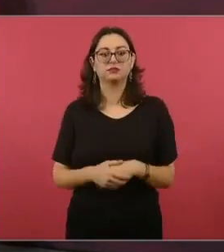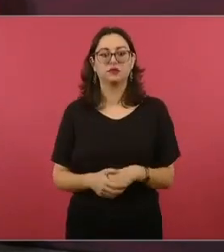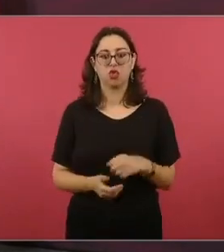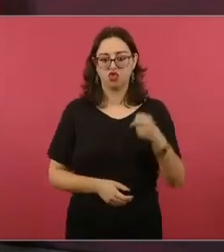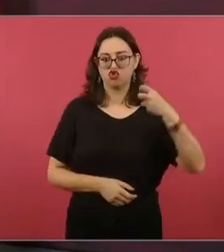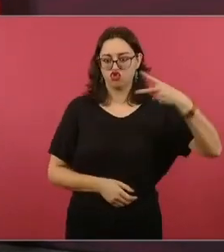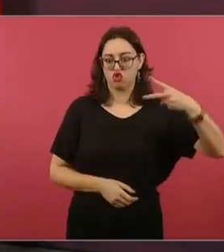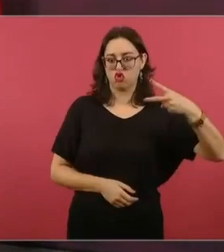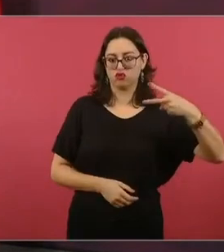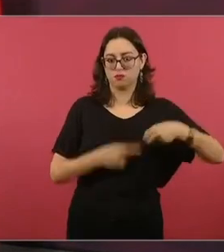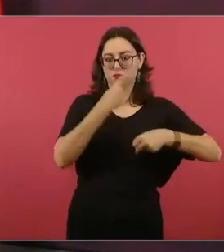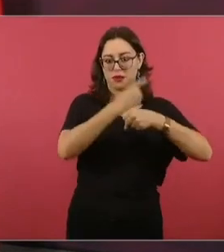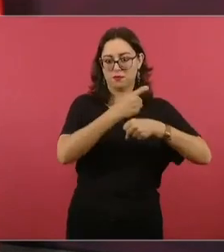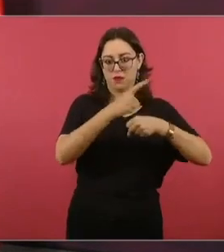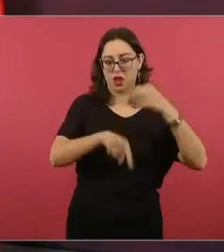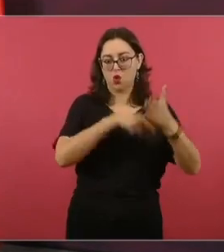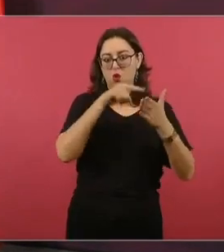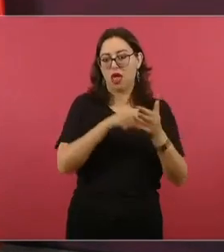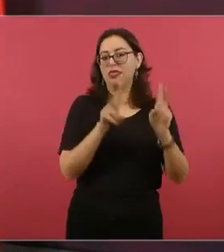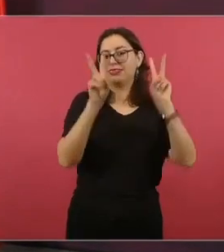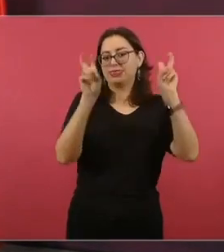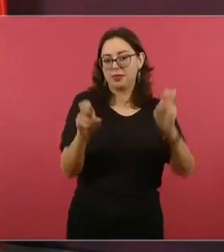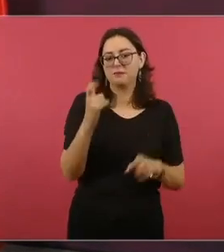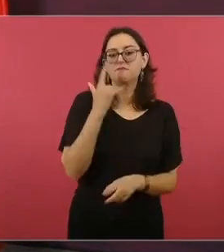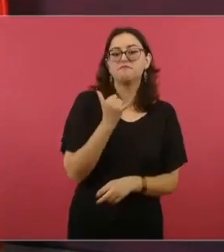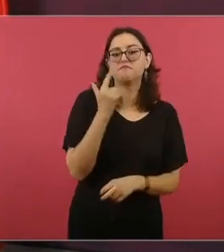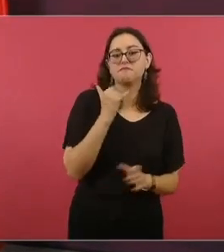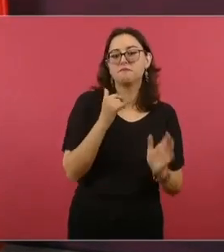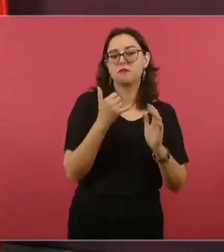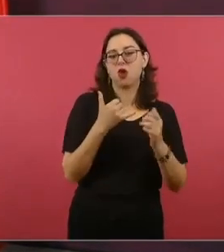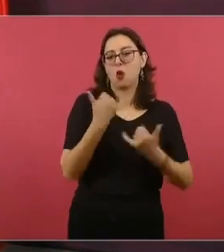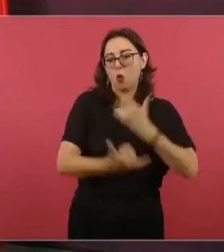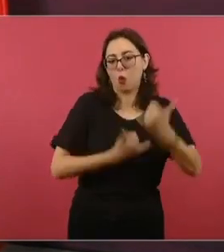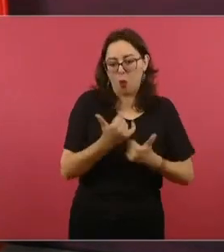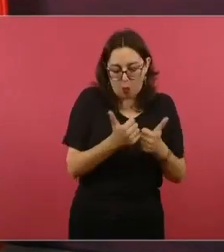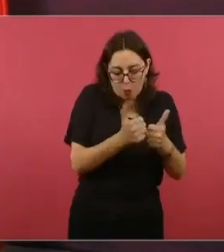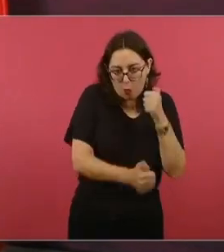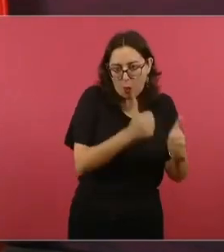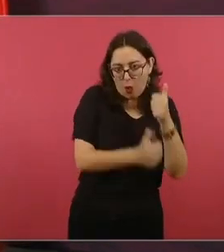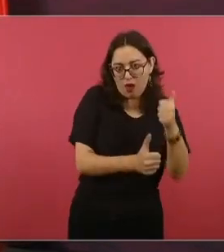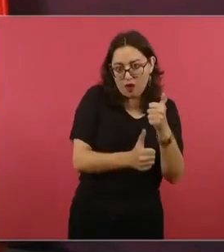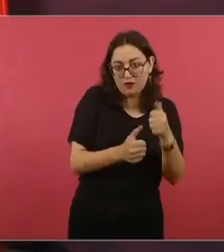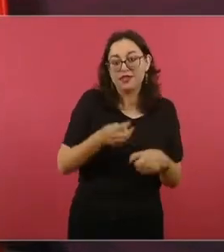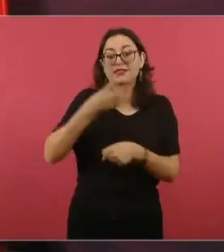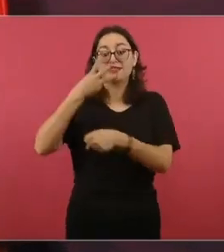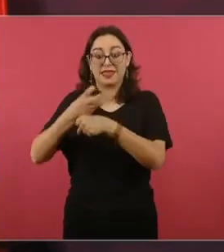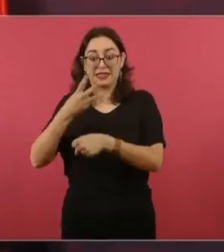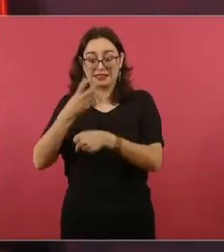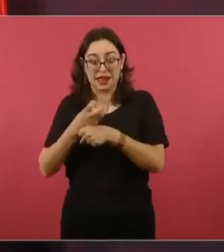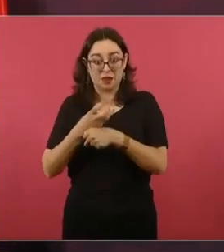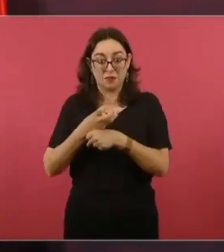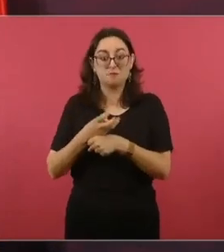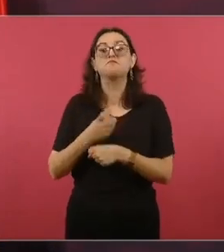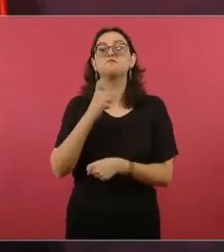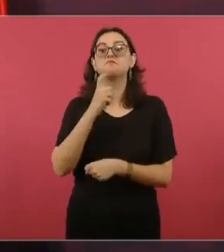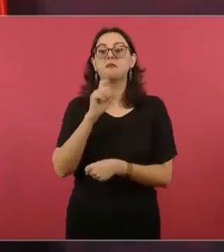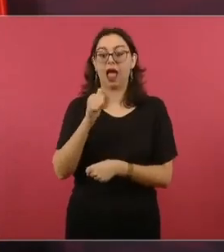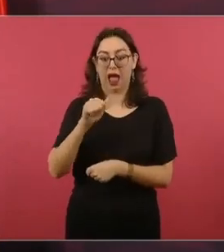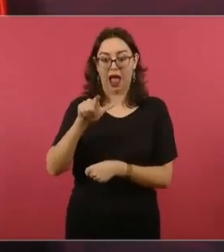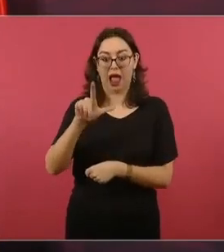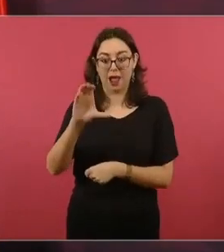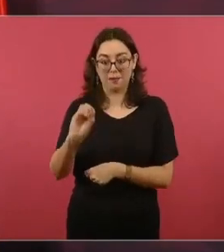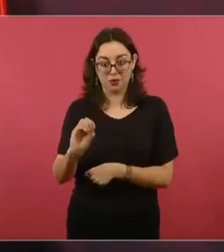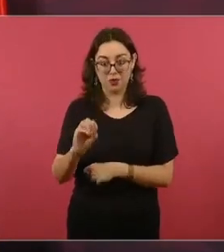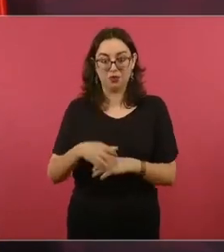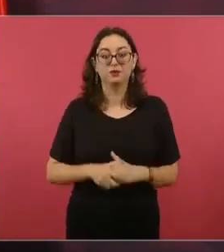Ibai, quienes se dedican a la industria del entretenimiento y los videojuegos. Es así como el mandatario federal pasó del 6º